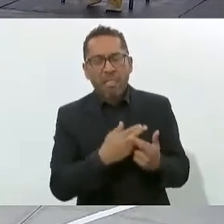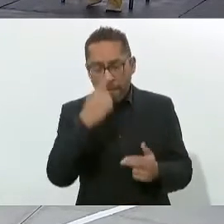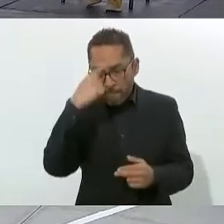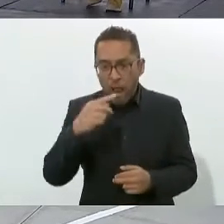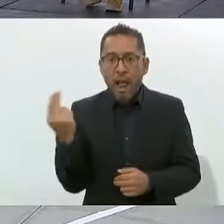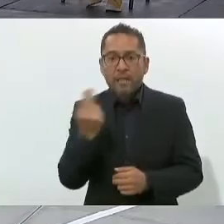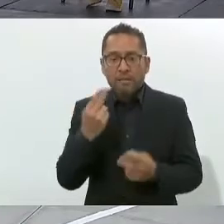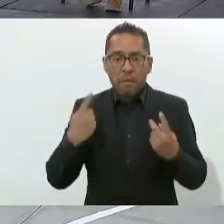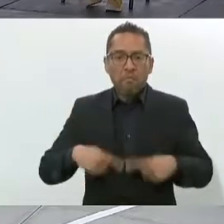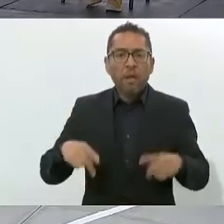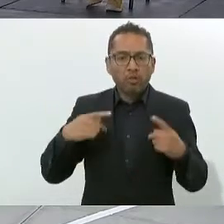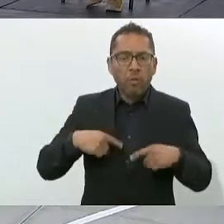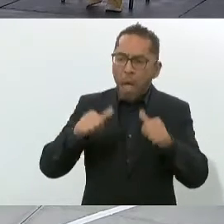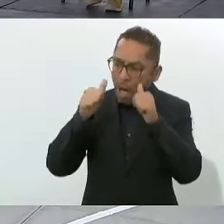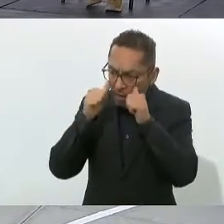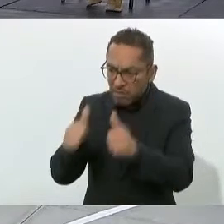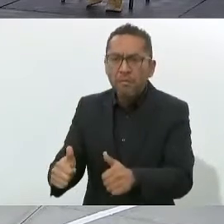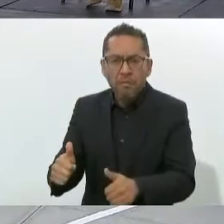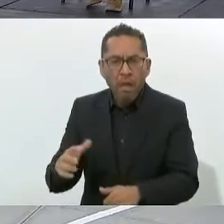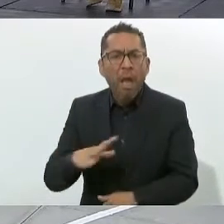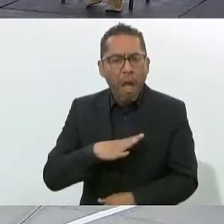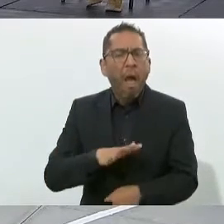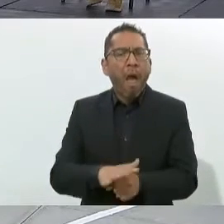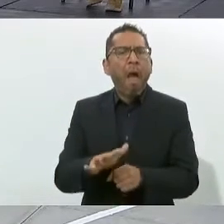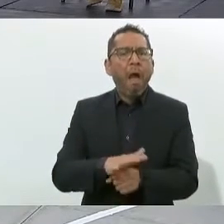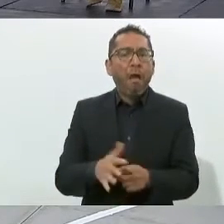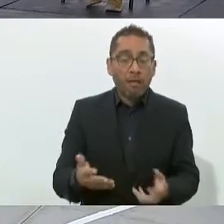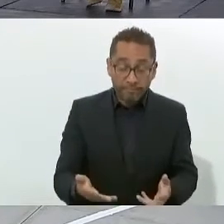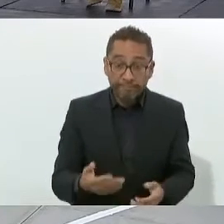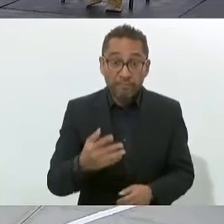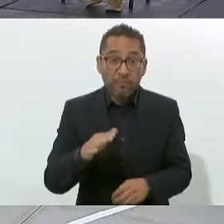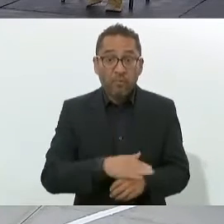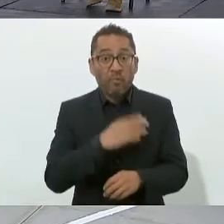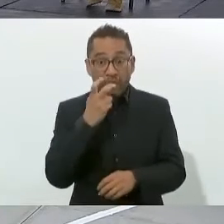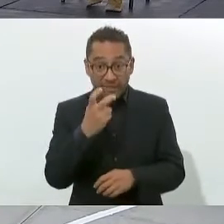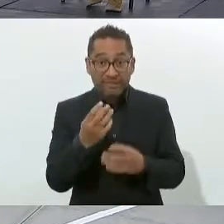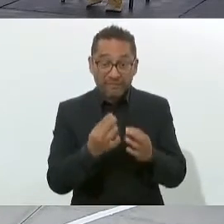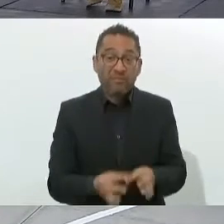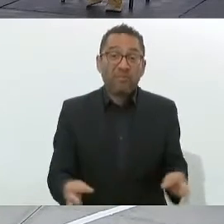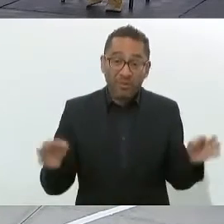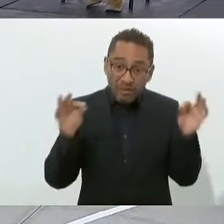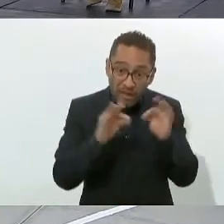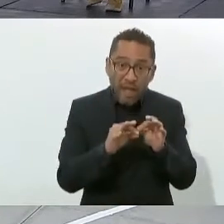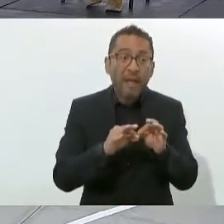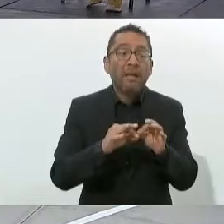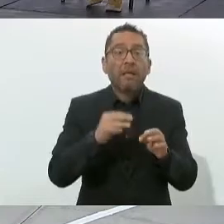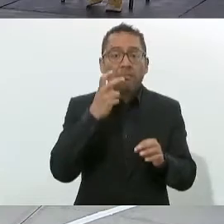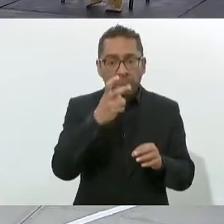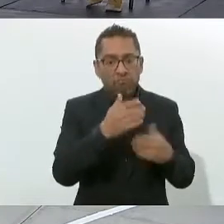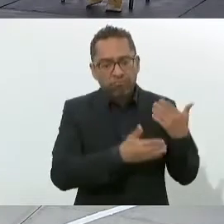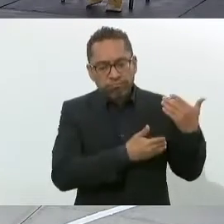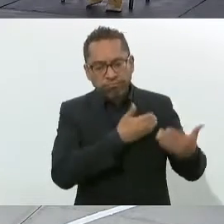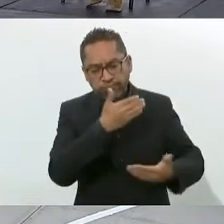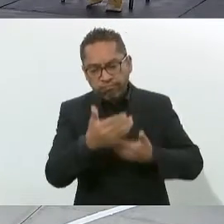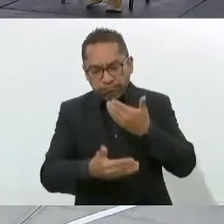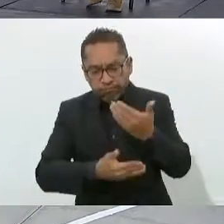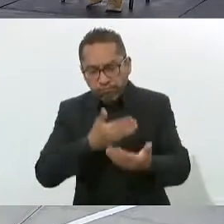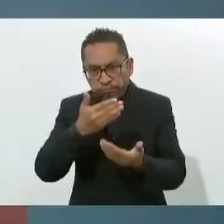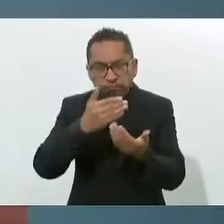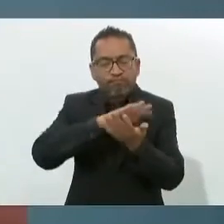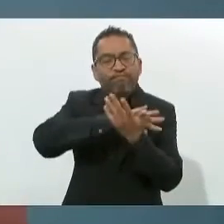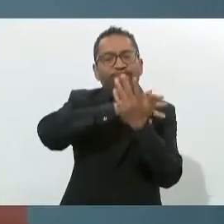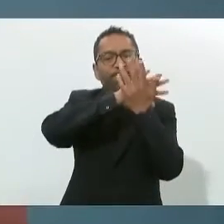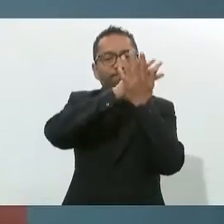del pueblo. Por eso es muy importante continuar con el proceso de